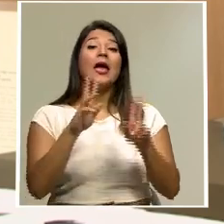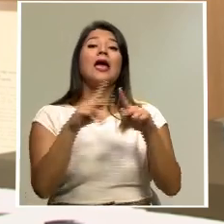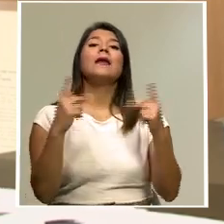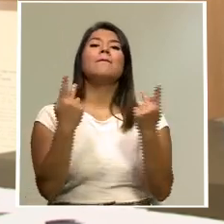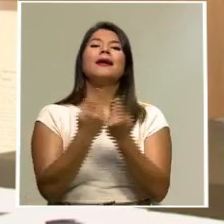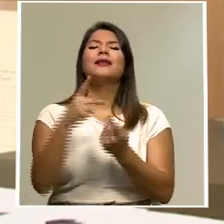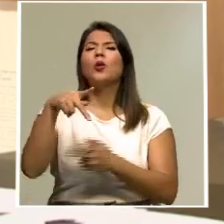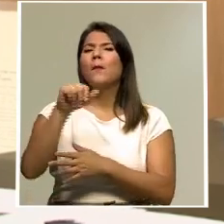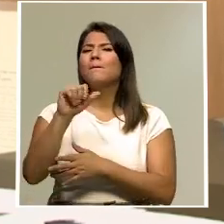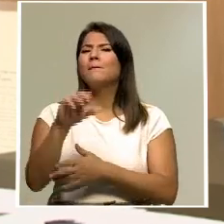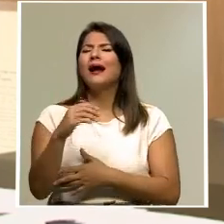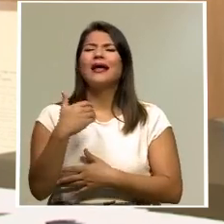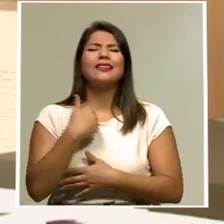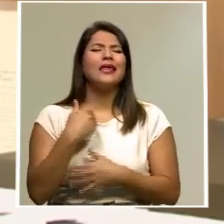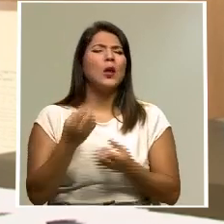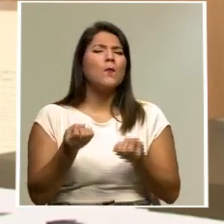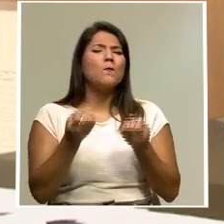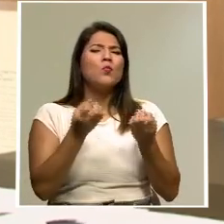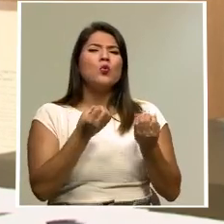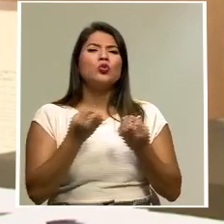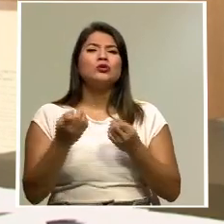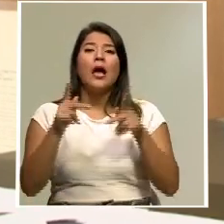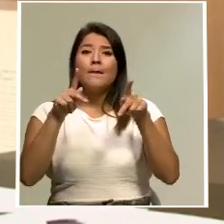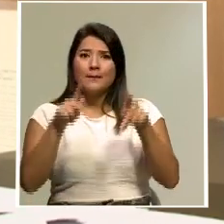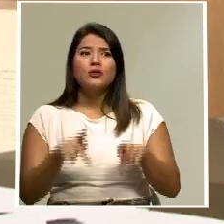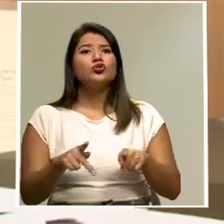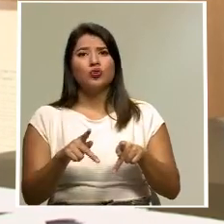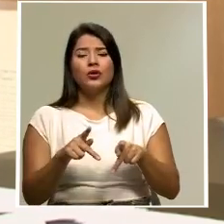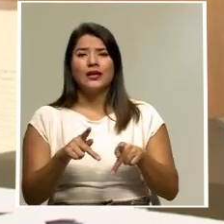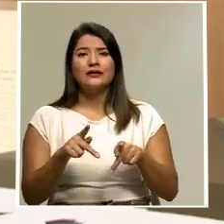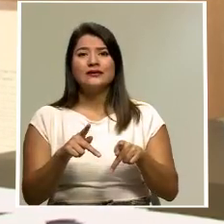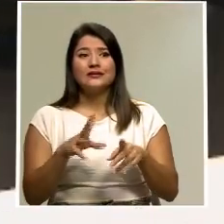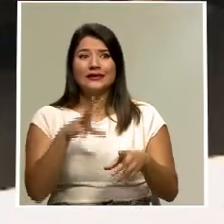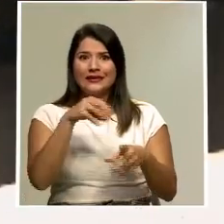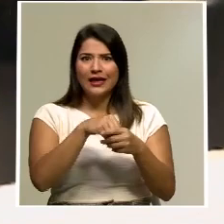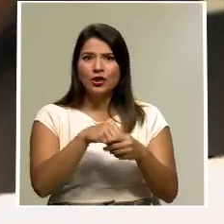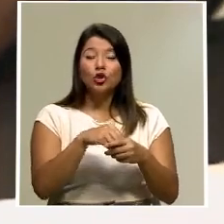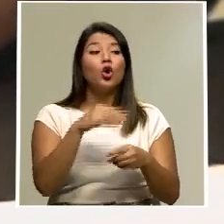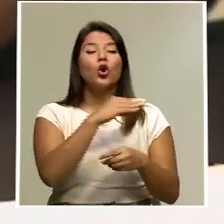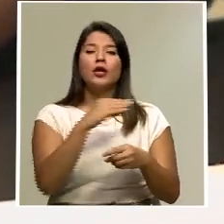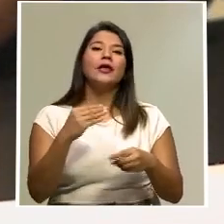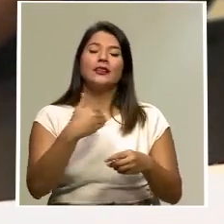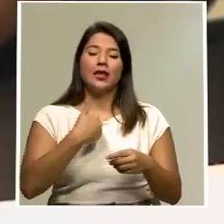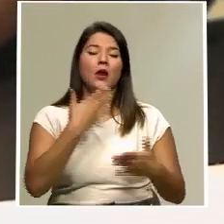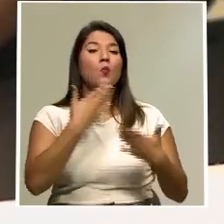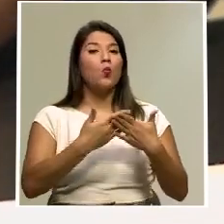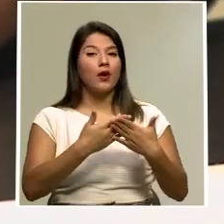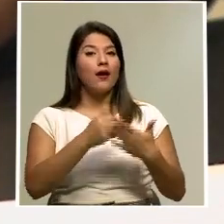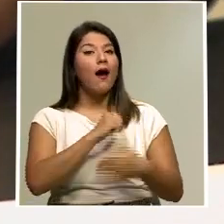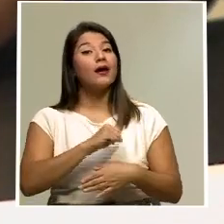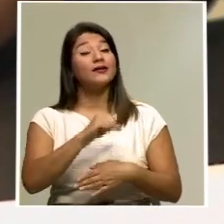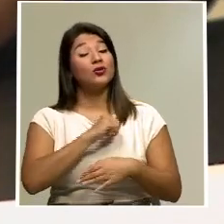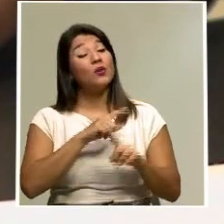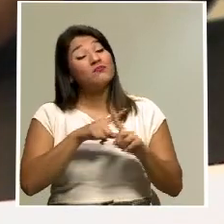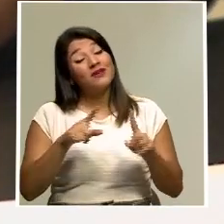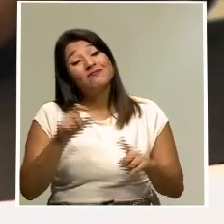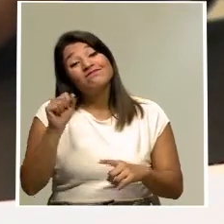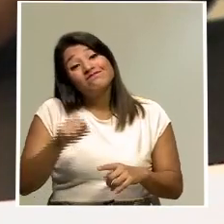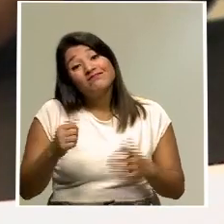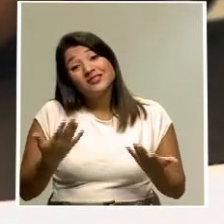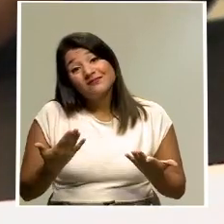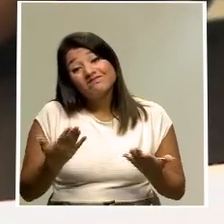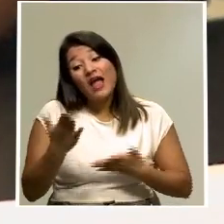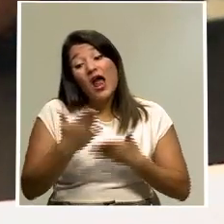tiene miles de militantes que han actuado de muy buena fe. Desgraciadamente sí, este es el actuar